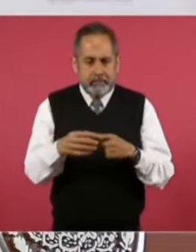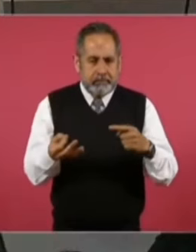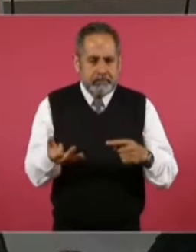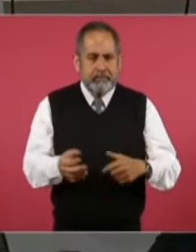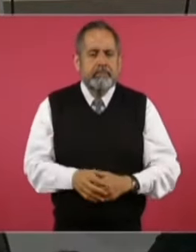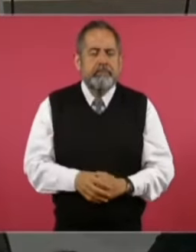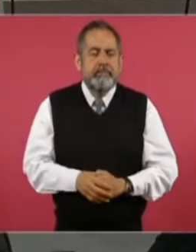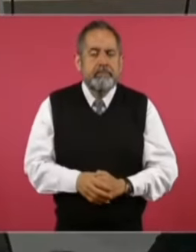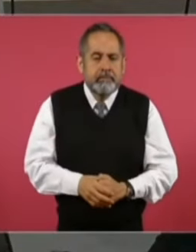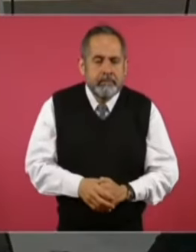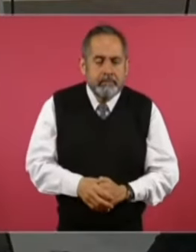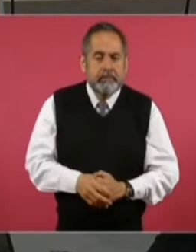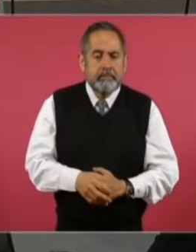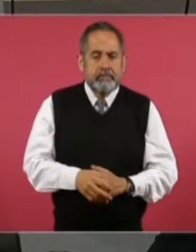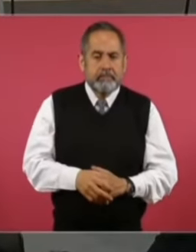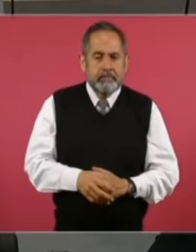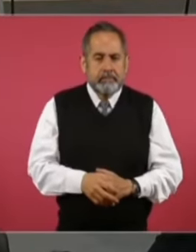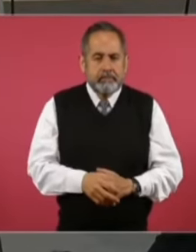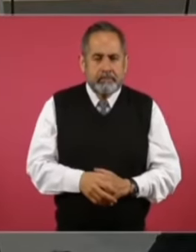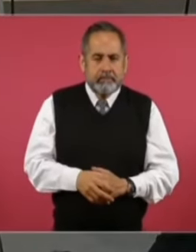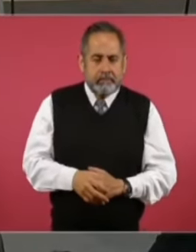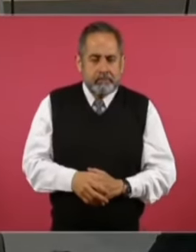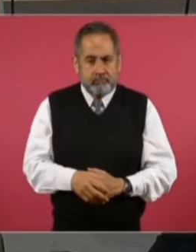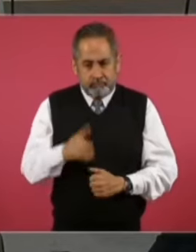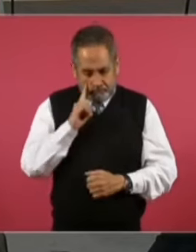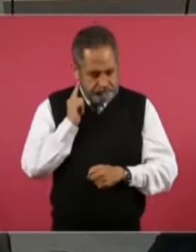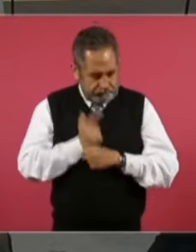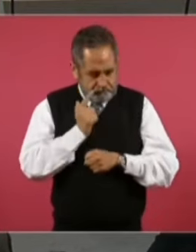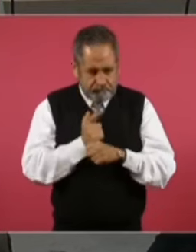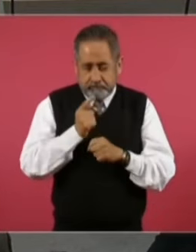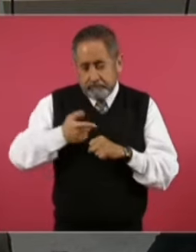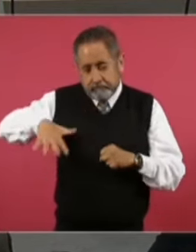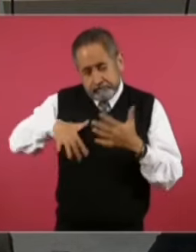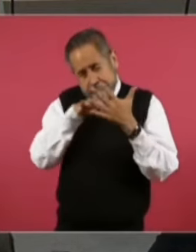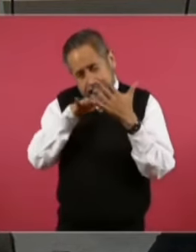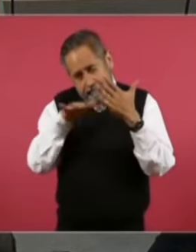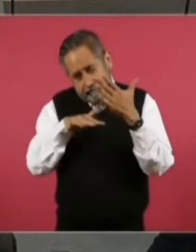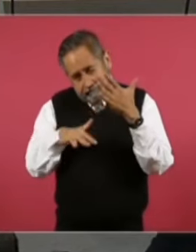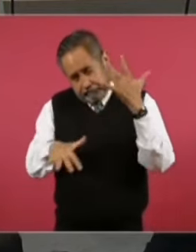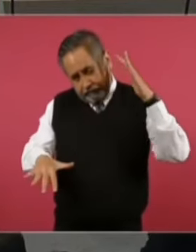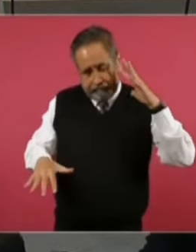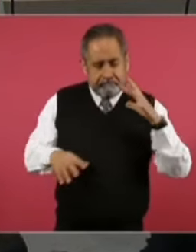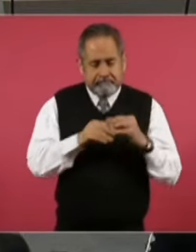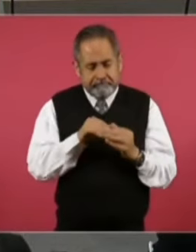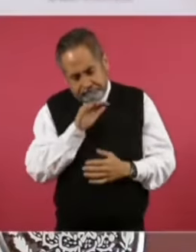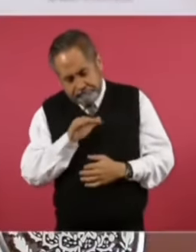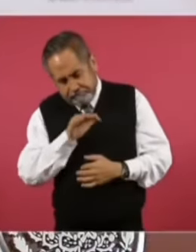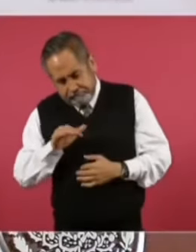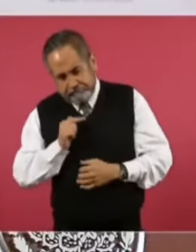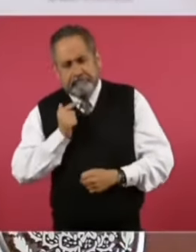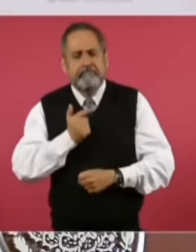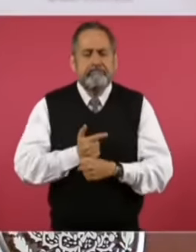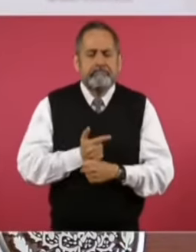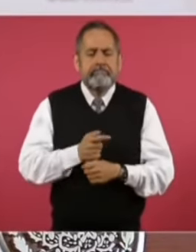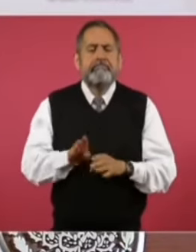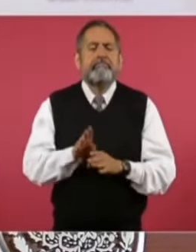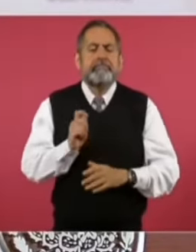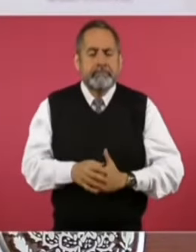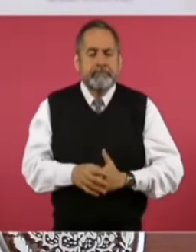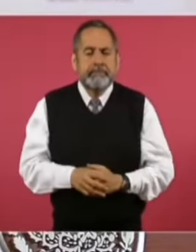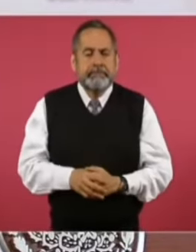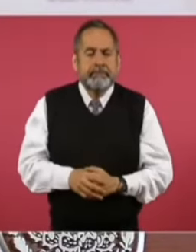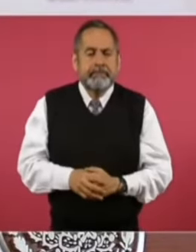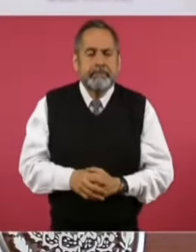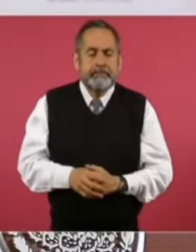203.393.154 pesos con 95 centavos. Una de las cuestiones que se deducen de todo lo que acabo de leer afanosamente